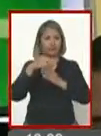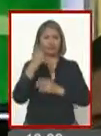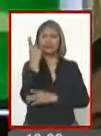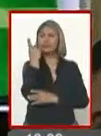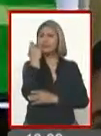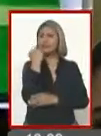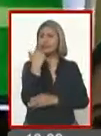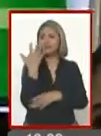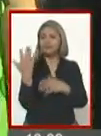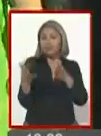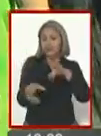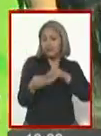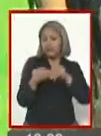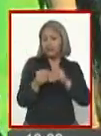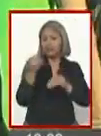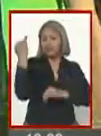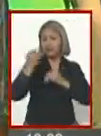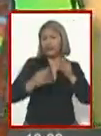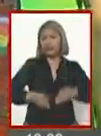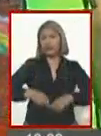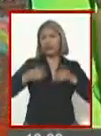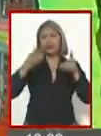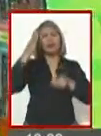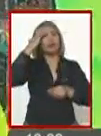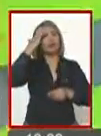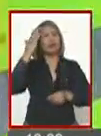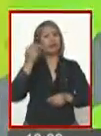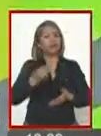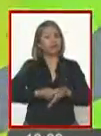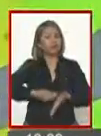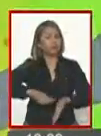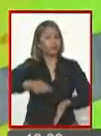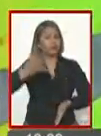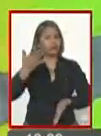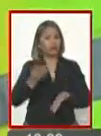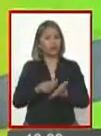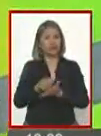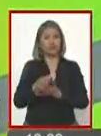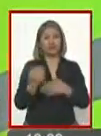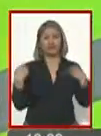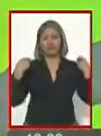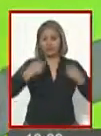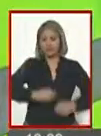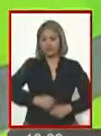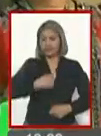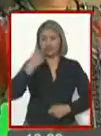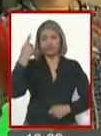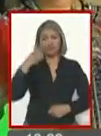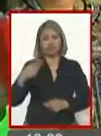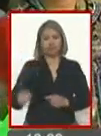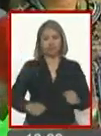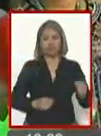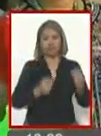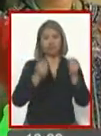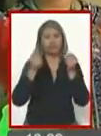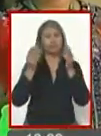recientemente a esto se suma una última denuncia sobre el supuesto sobreprecio en adquisición de chalecos para la unidad de tráfico y